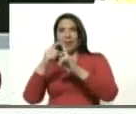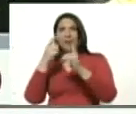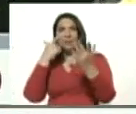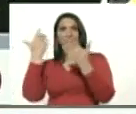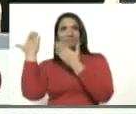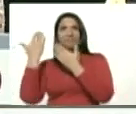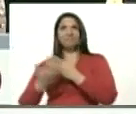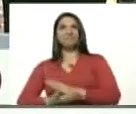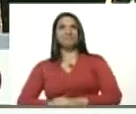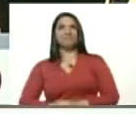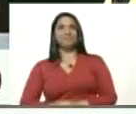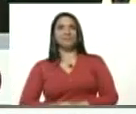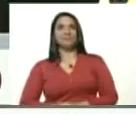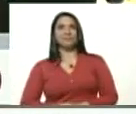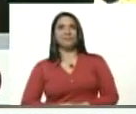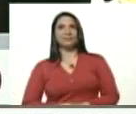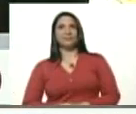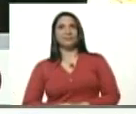presidente.